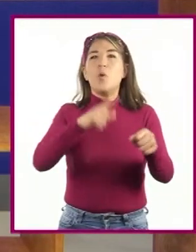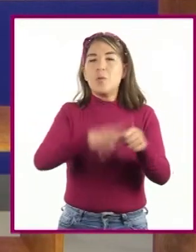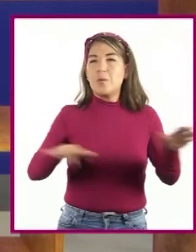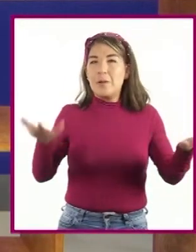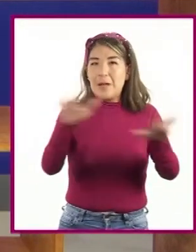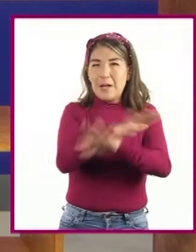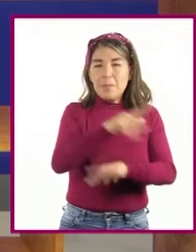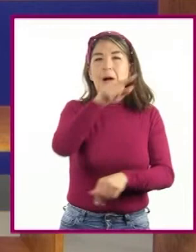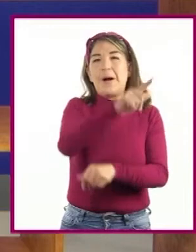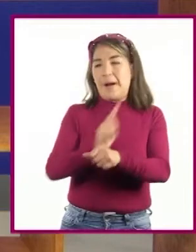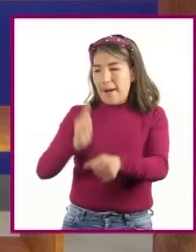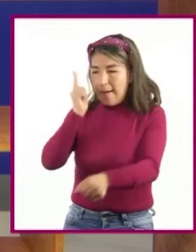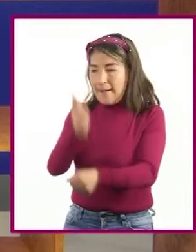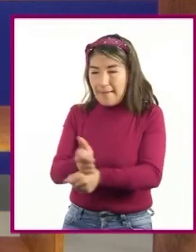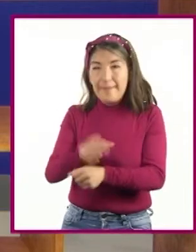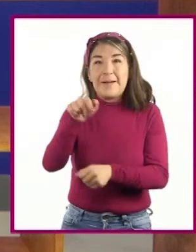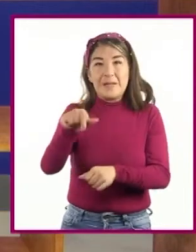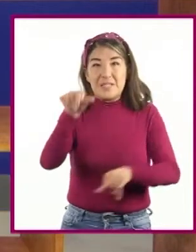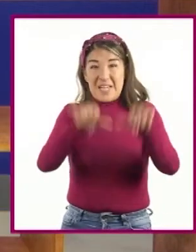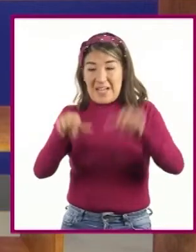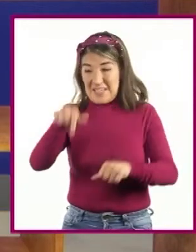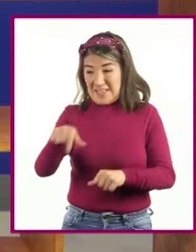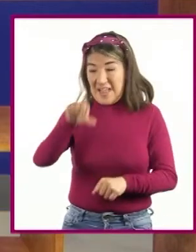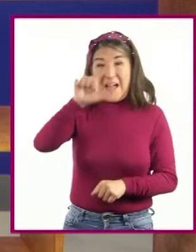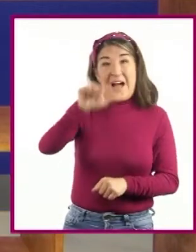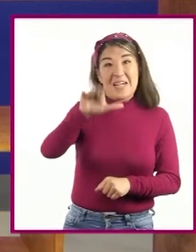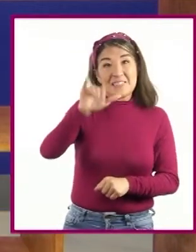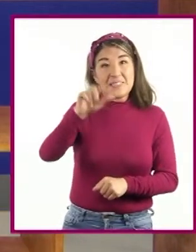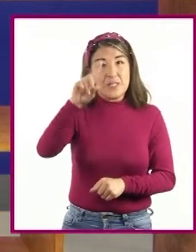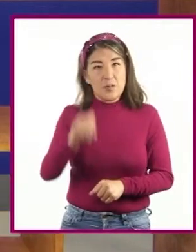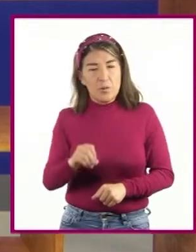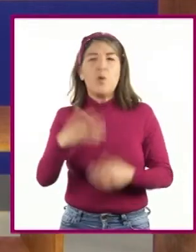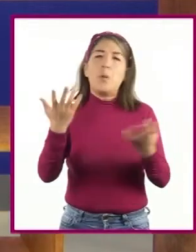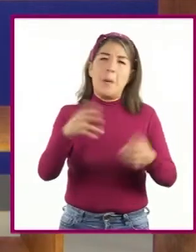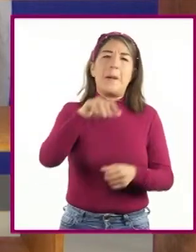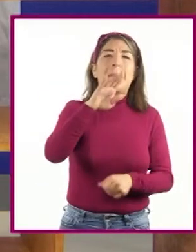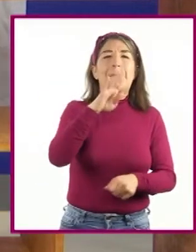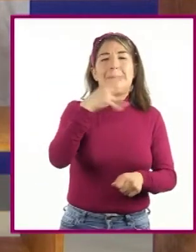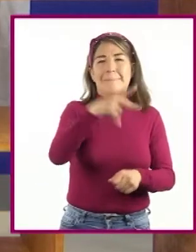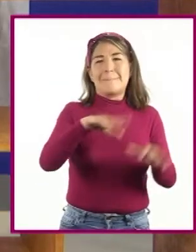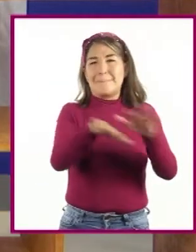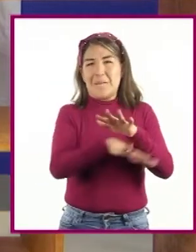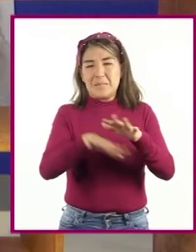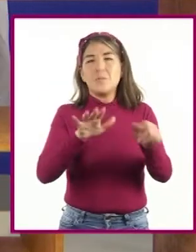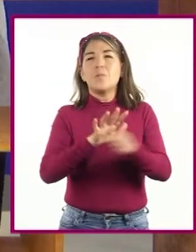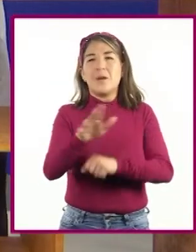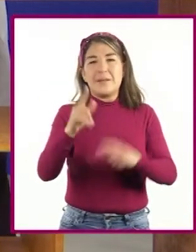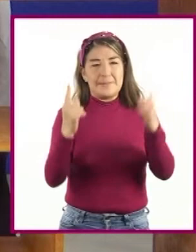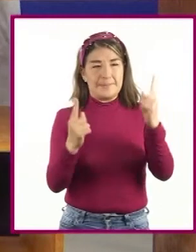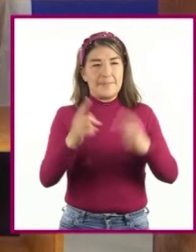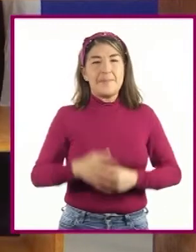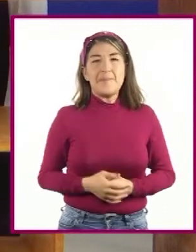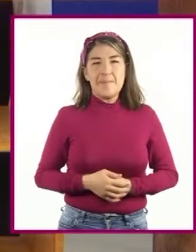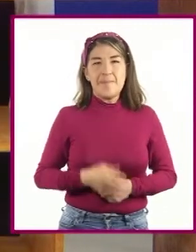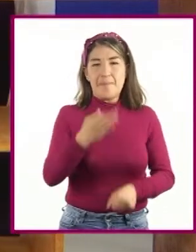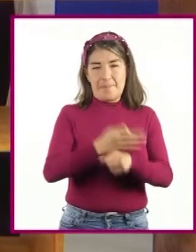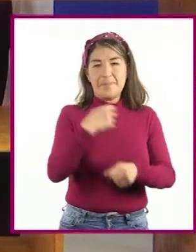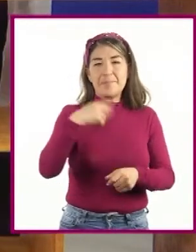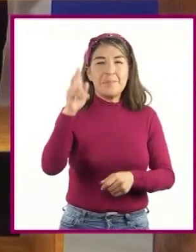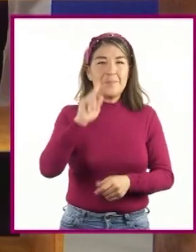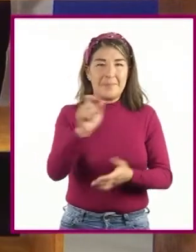para que identifiquen si una sustancia es ácida o básica. A ver, vamos a ver para ver qué anoto, maestro.